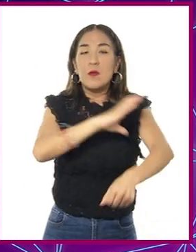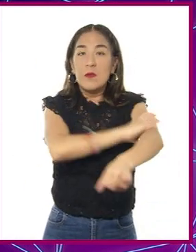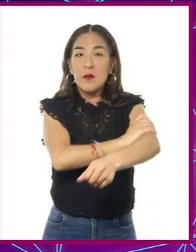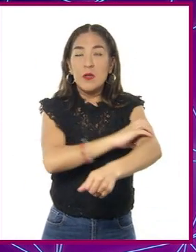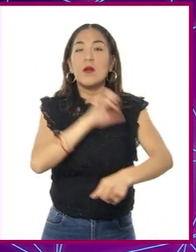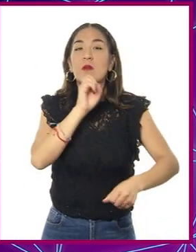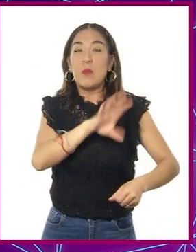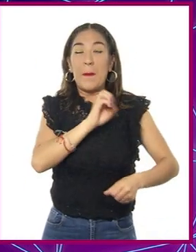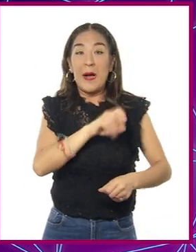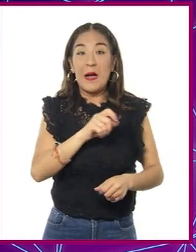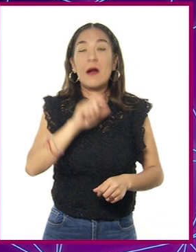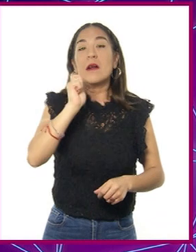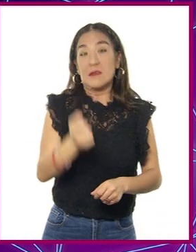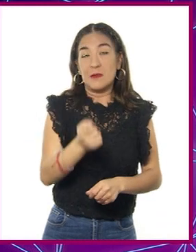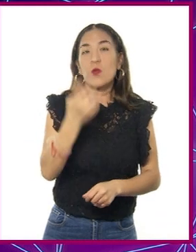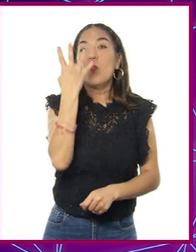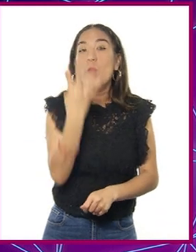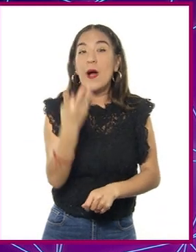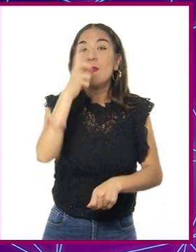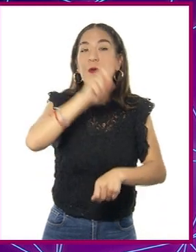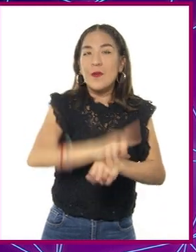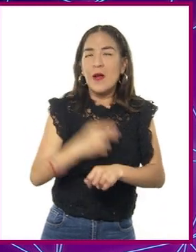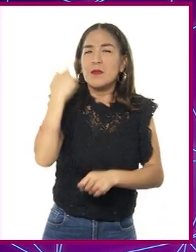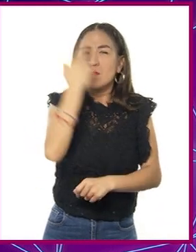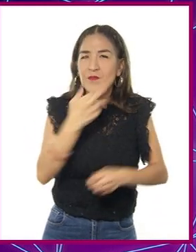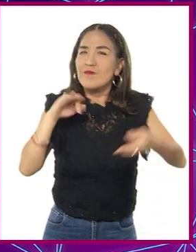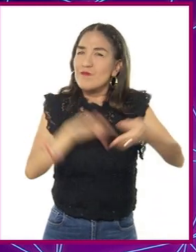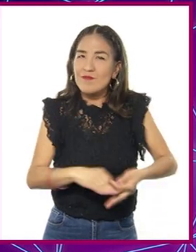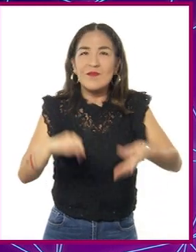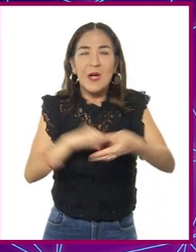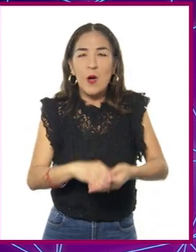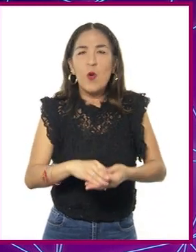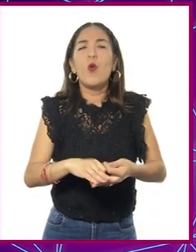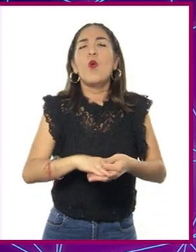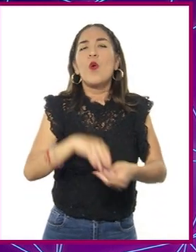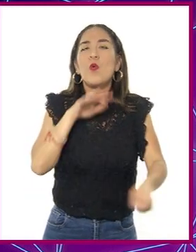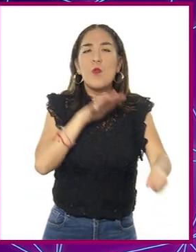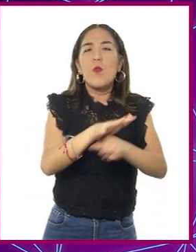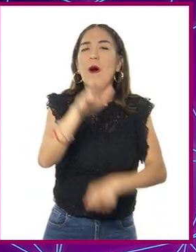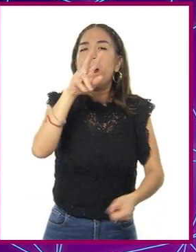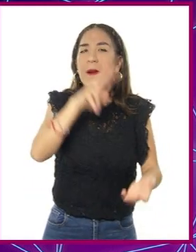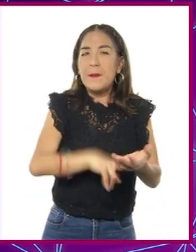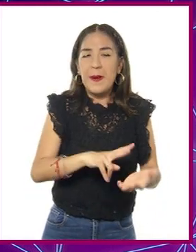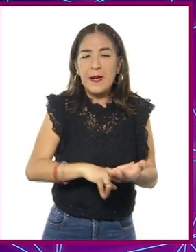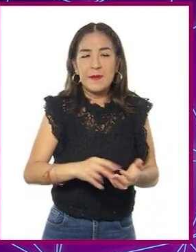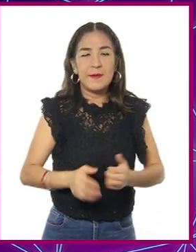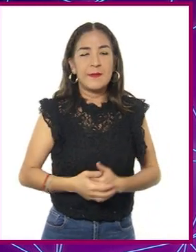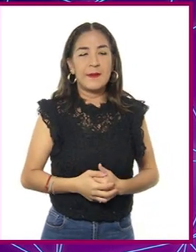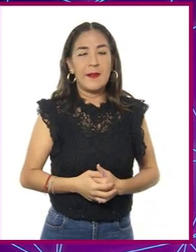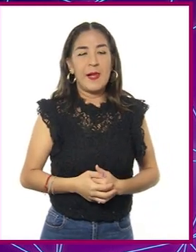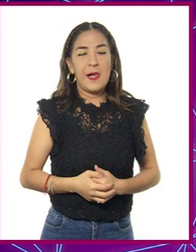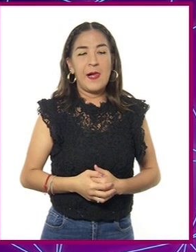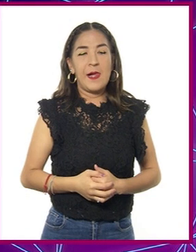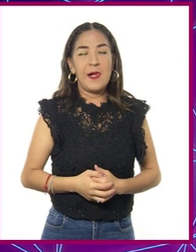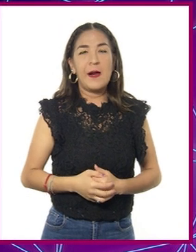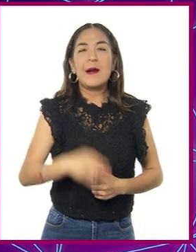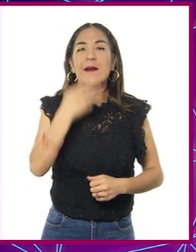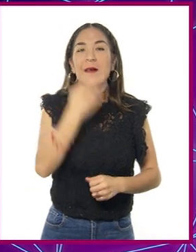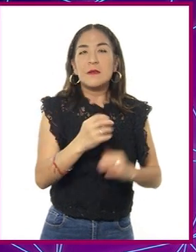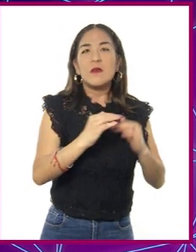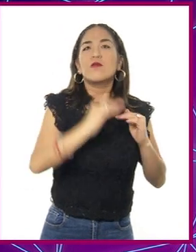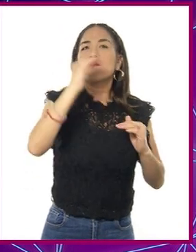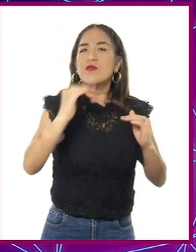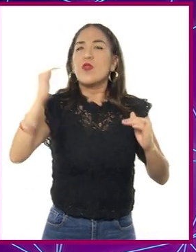arterial durante 4 días. ¿Cuáles son los valores entre los que osciló la presión arterial del